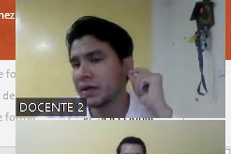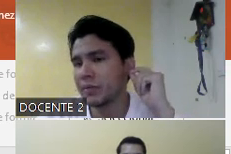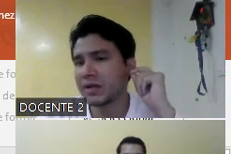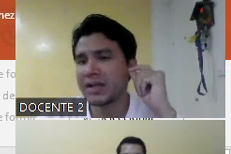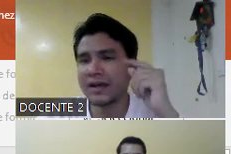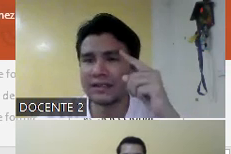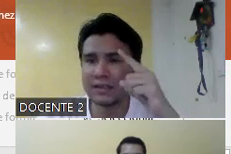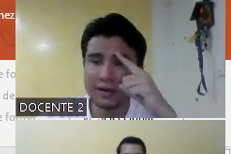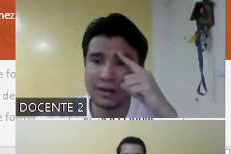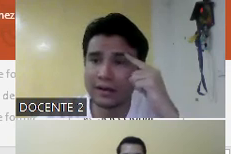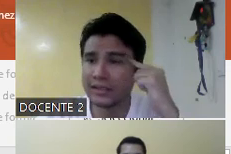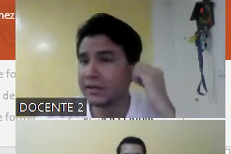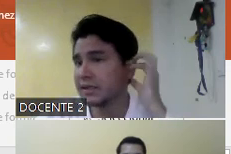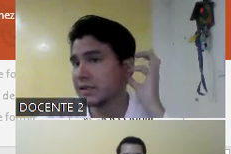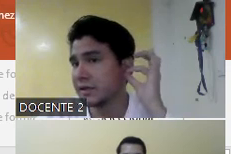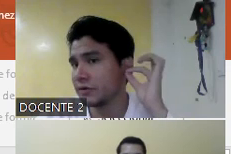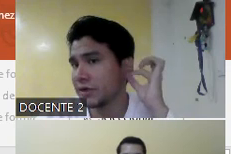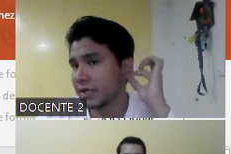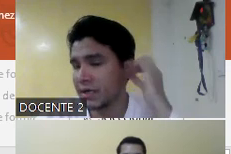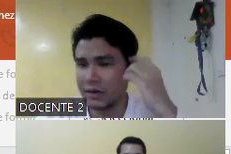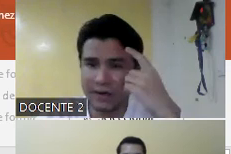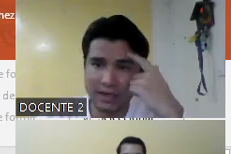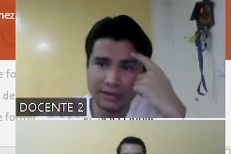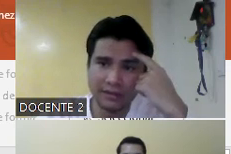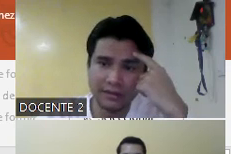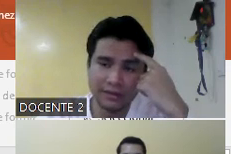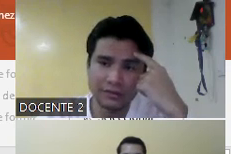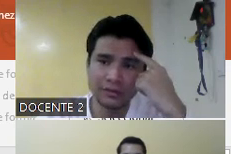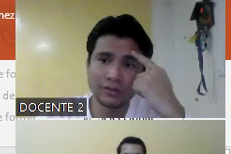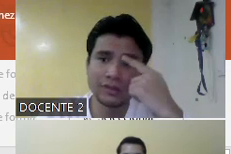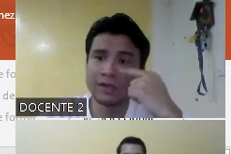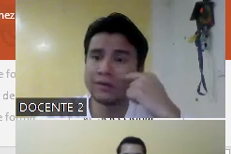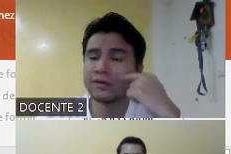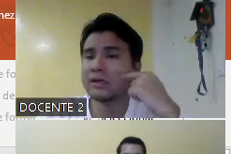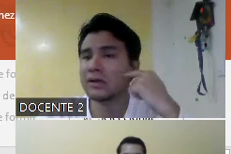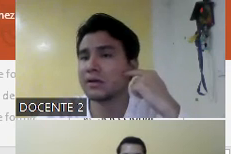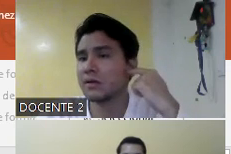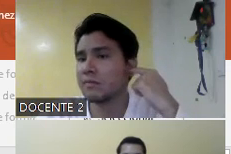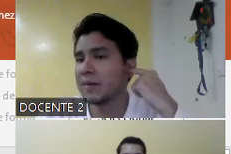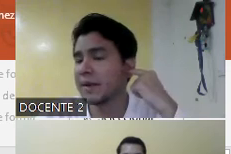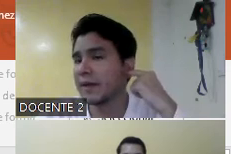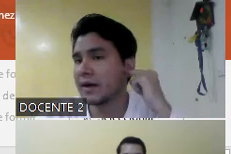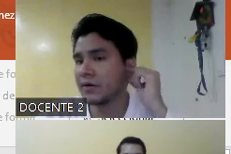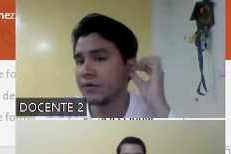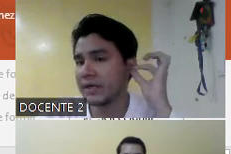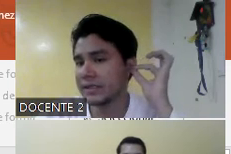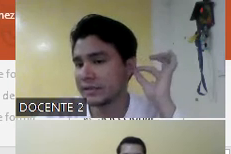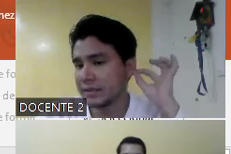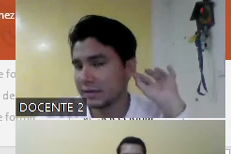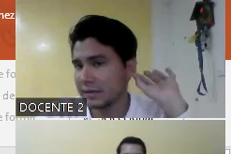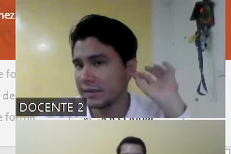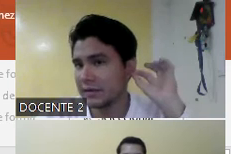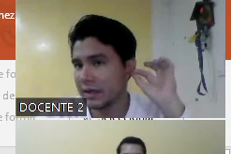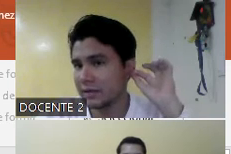la oreja. Porque ¿qué hacen? Centralizar el dolor acá y no acá. Entonces nuestro cerebro va a mandar